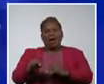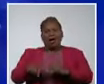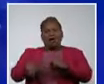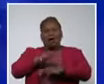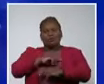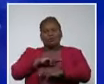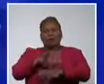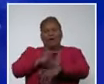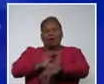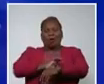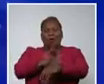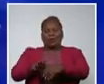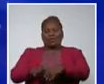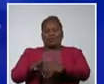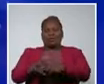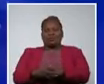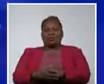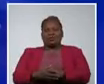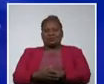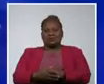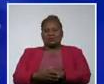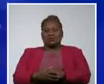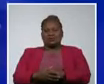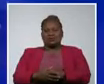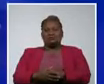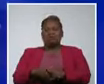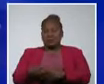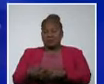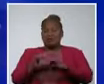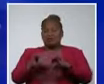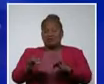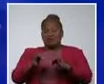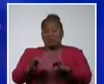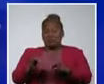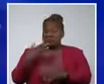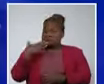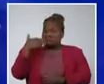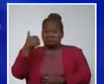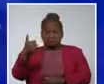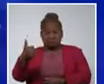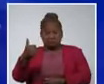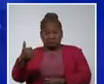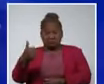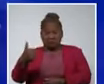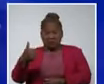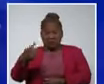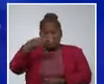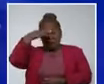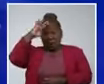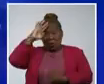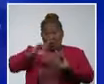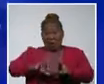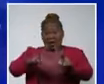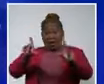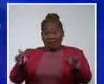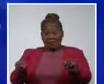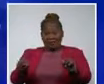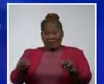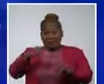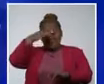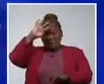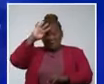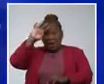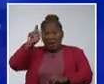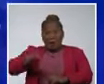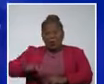COVID-19 que podamos tener. Por supuesto que son informaciones muy esperanzadoras para todo nuestro país, para los cubanos, para las cubanas,